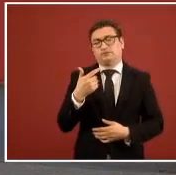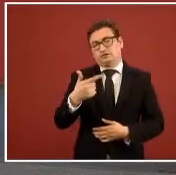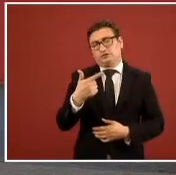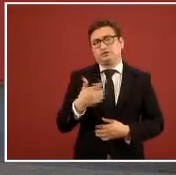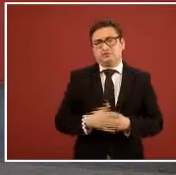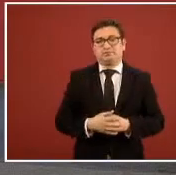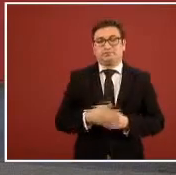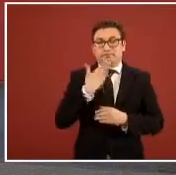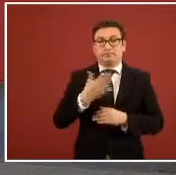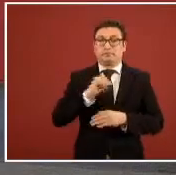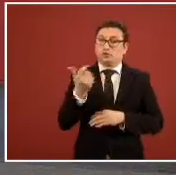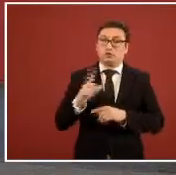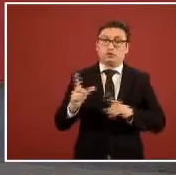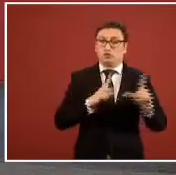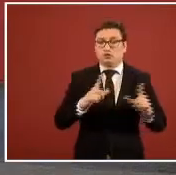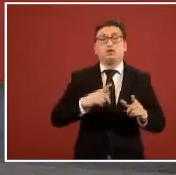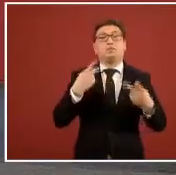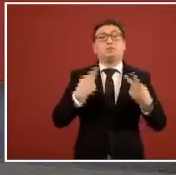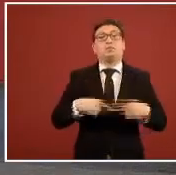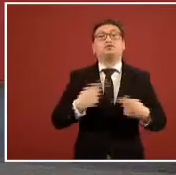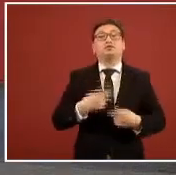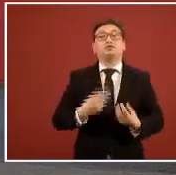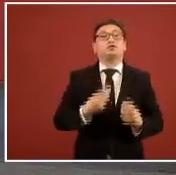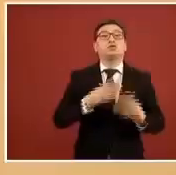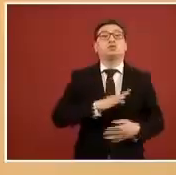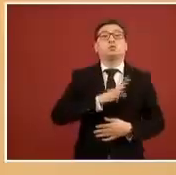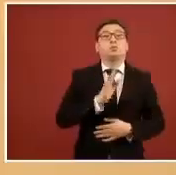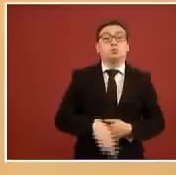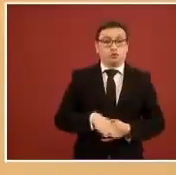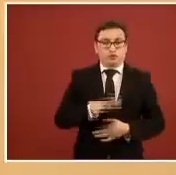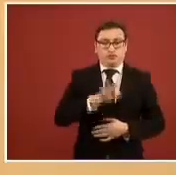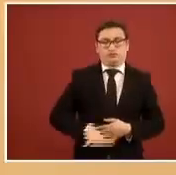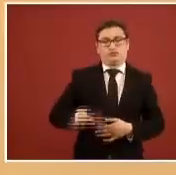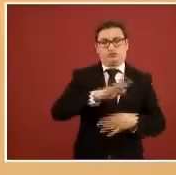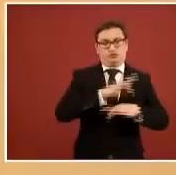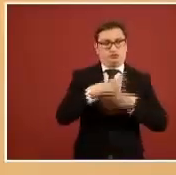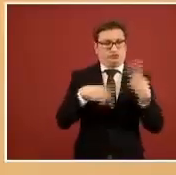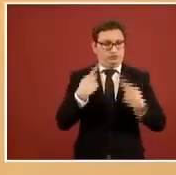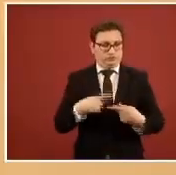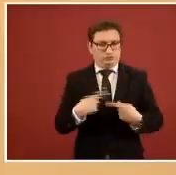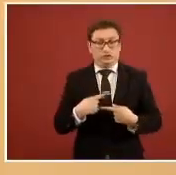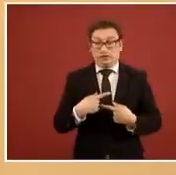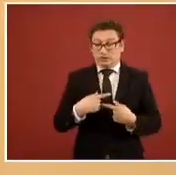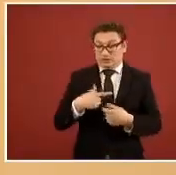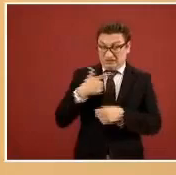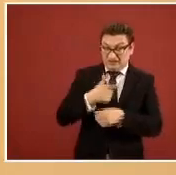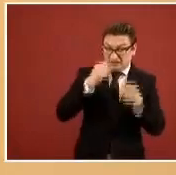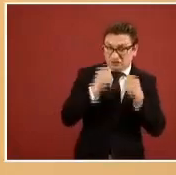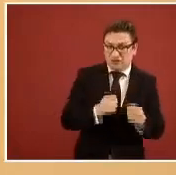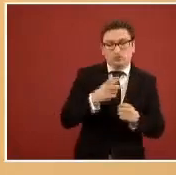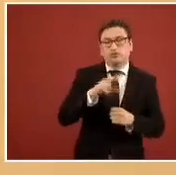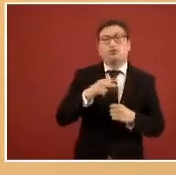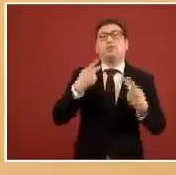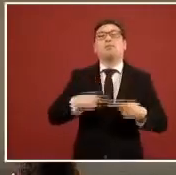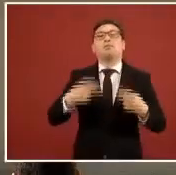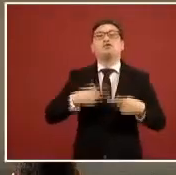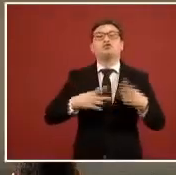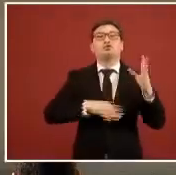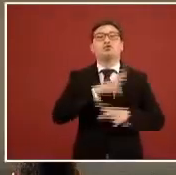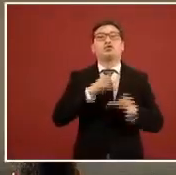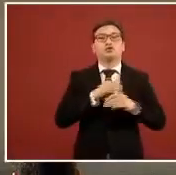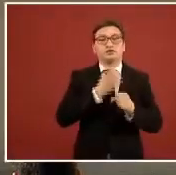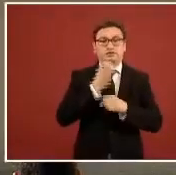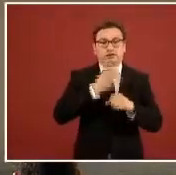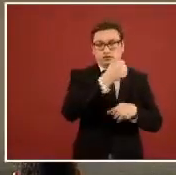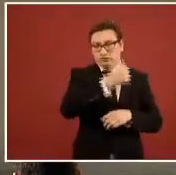diapositiva vemos la tasa de mortalidad, esto es en la base de la población, no de los casos confirmados, sino del total de la población que hay en cada